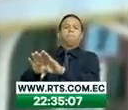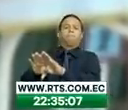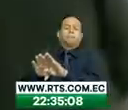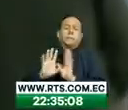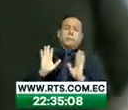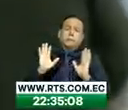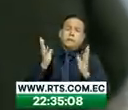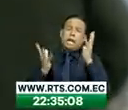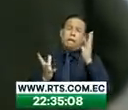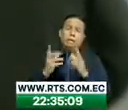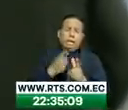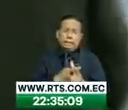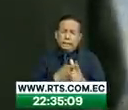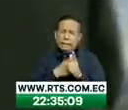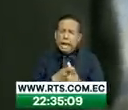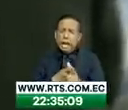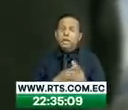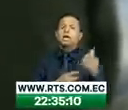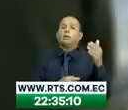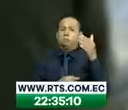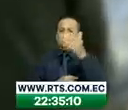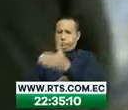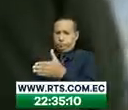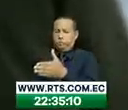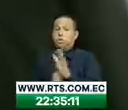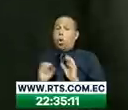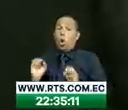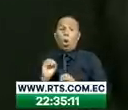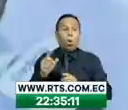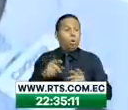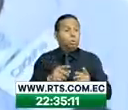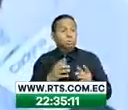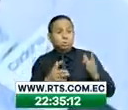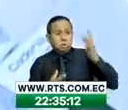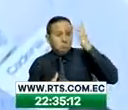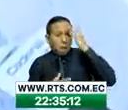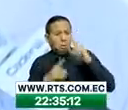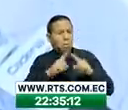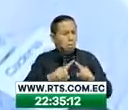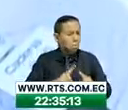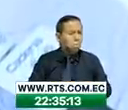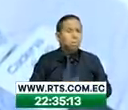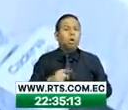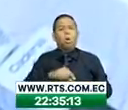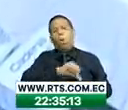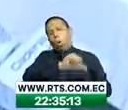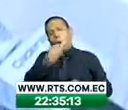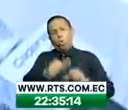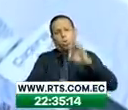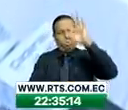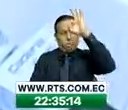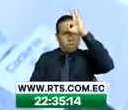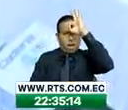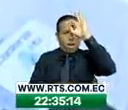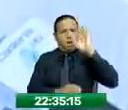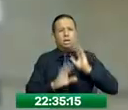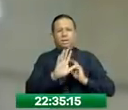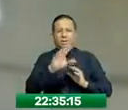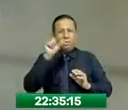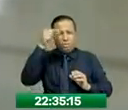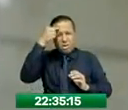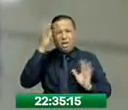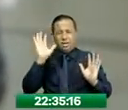graves y otros pacientes serán derivados a otros nosocomios o al hospital de clínicas hospitales municipales del segundo nivel